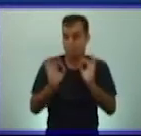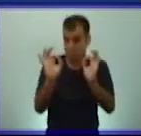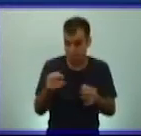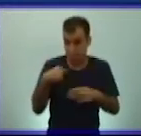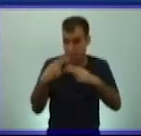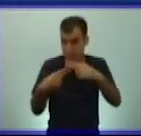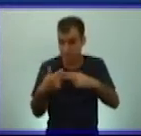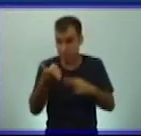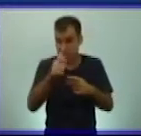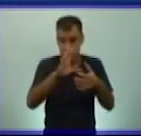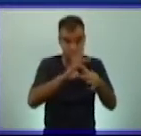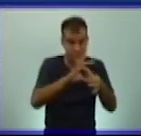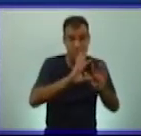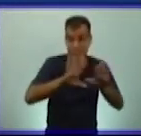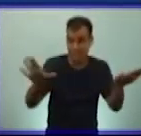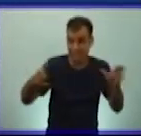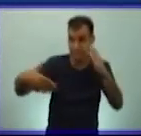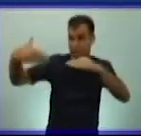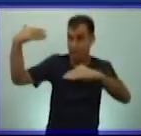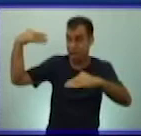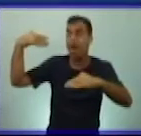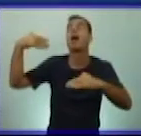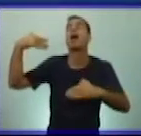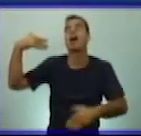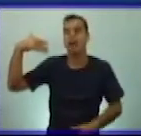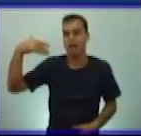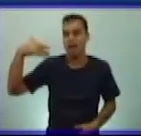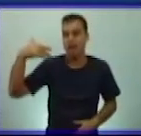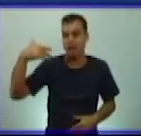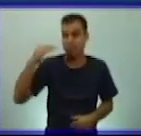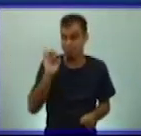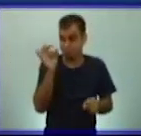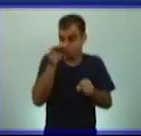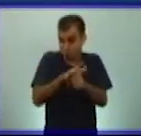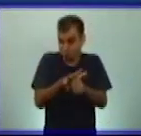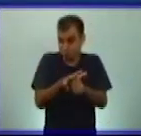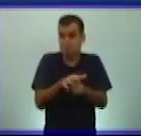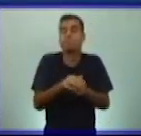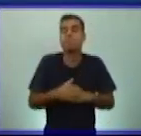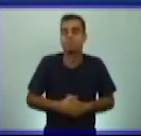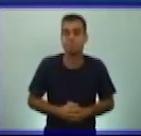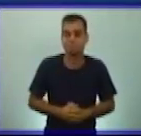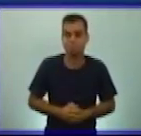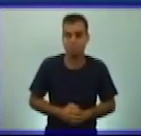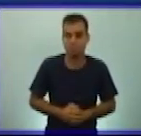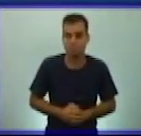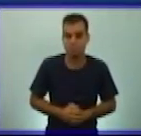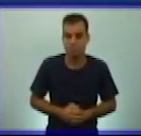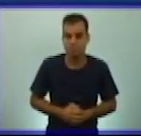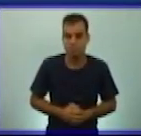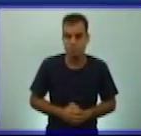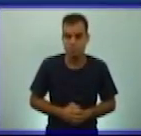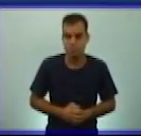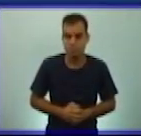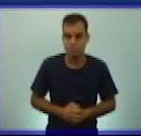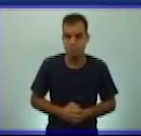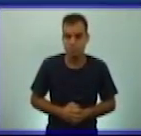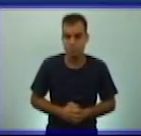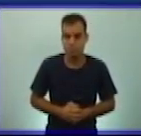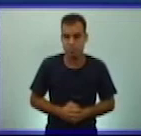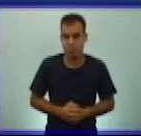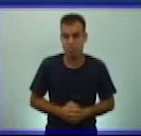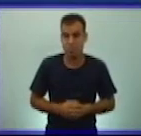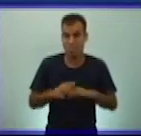grado, que en el instante inicial el valor de la coordenada era máximo, pero en ese momento el valor